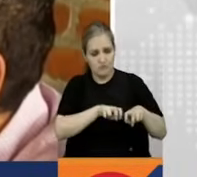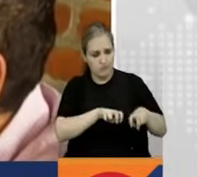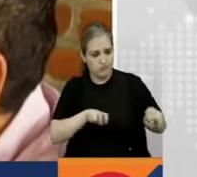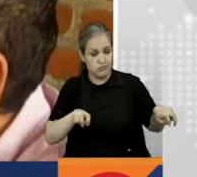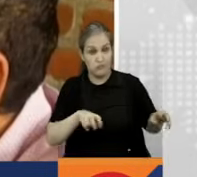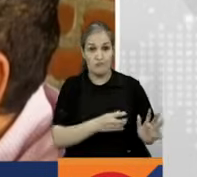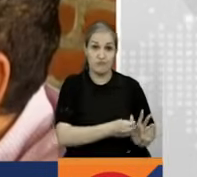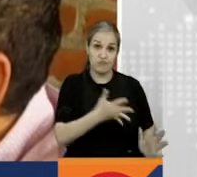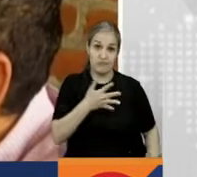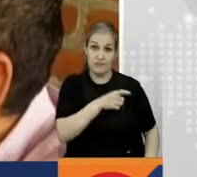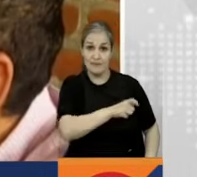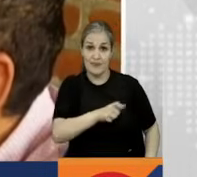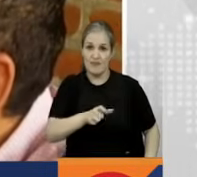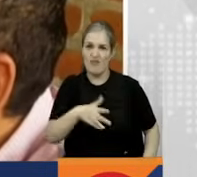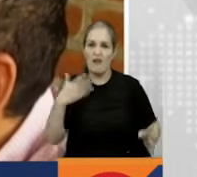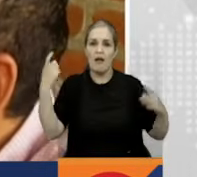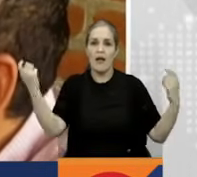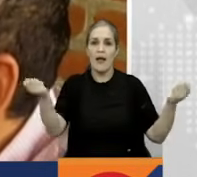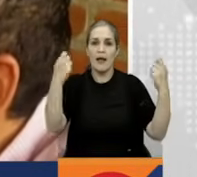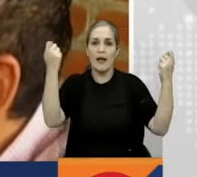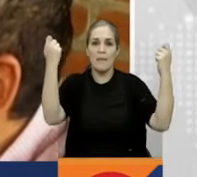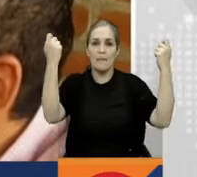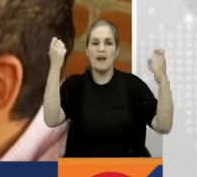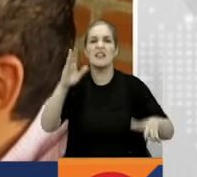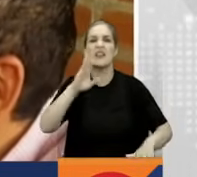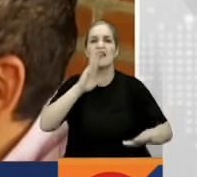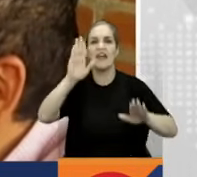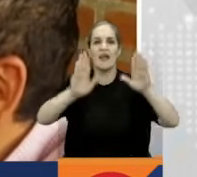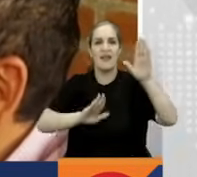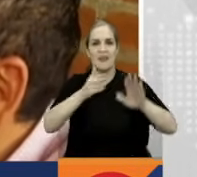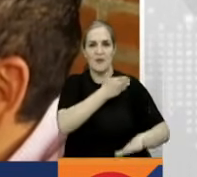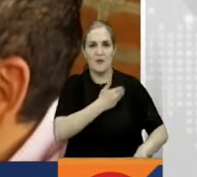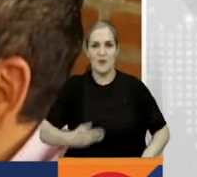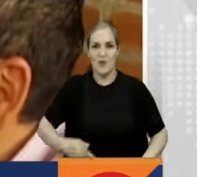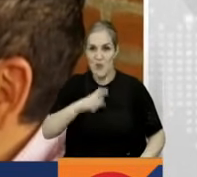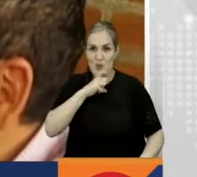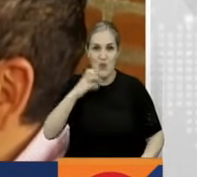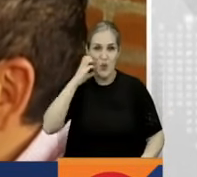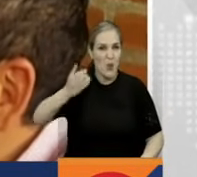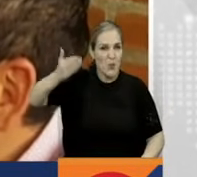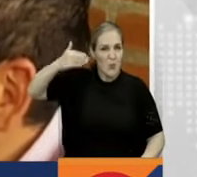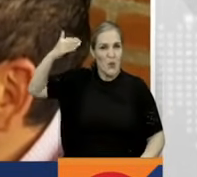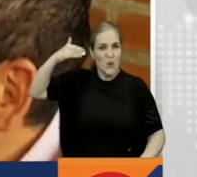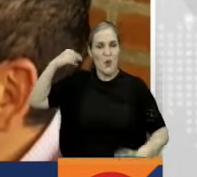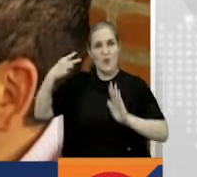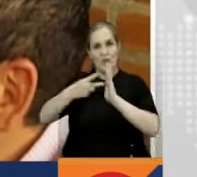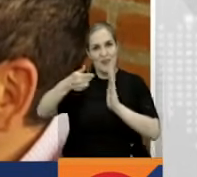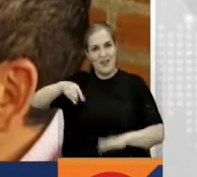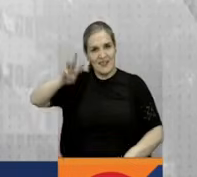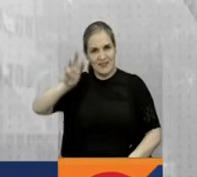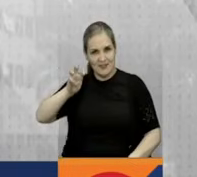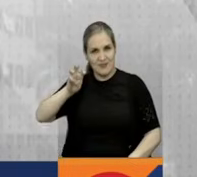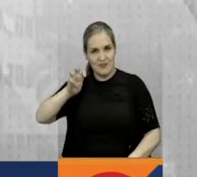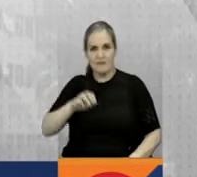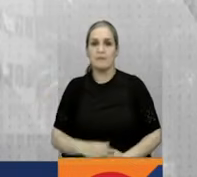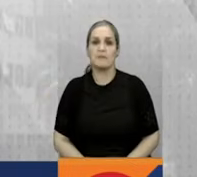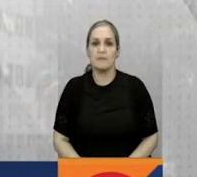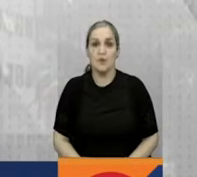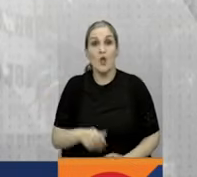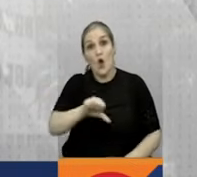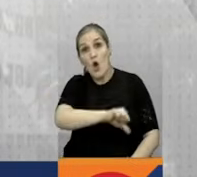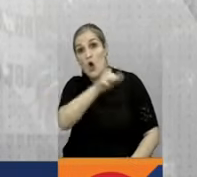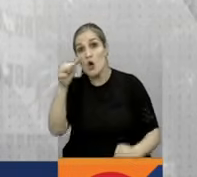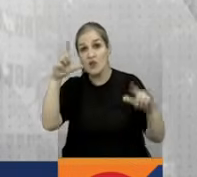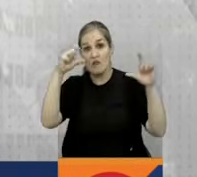prestante, durante la campaña del entonces candidato presidencial Iván Duque en 2018. En esta otra